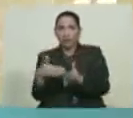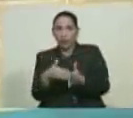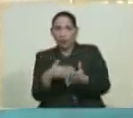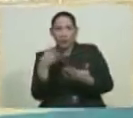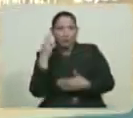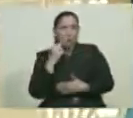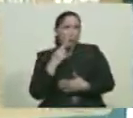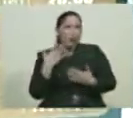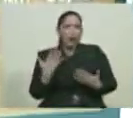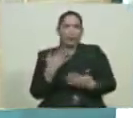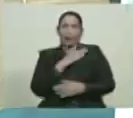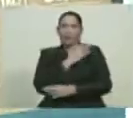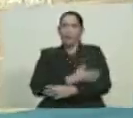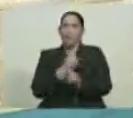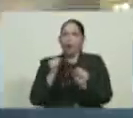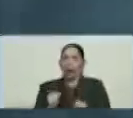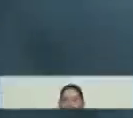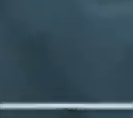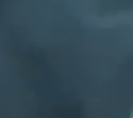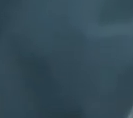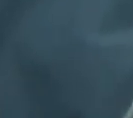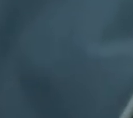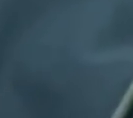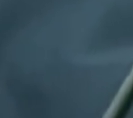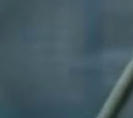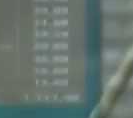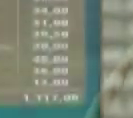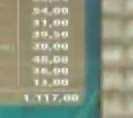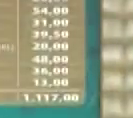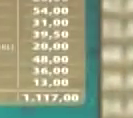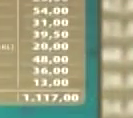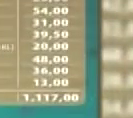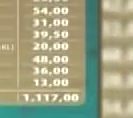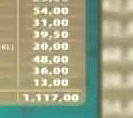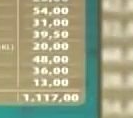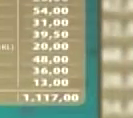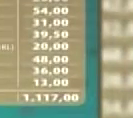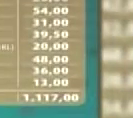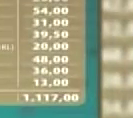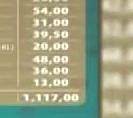122.900.000 bolívares fuertes, y el salario mínimo era